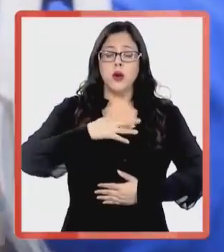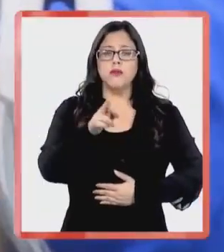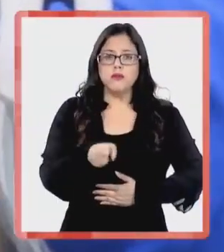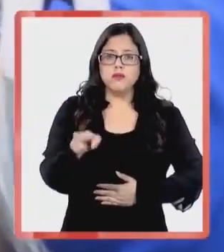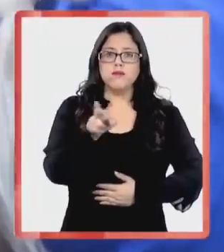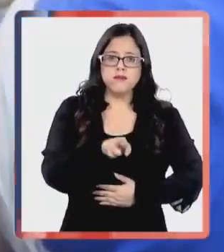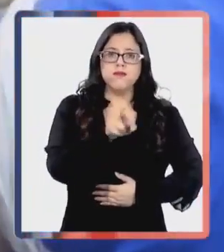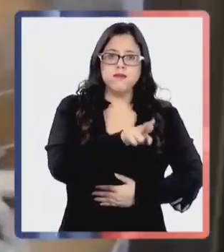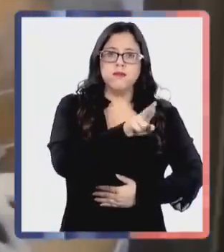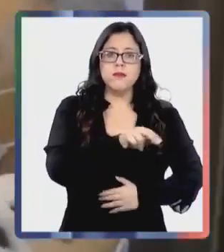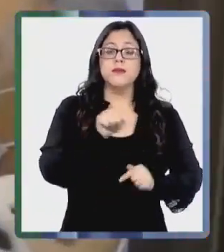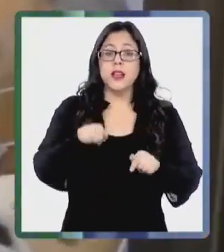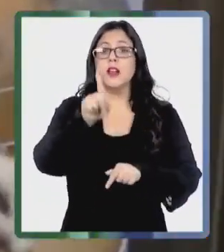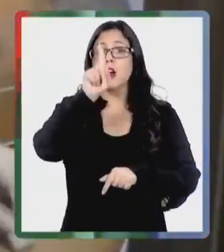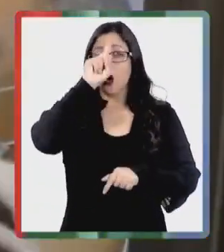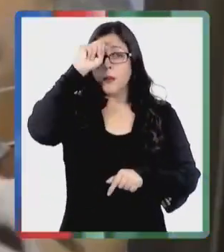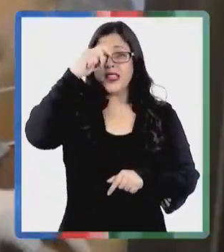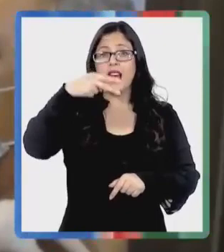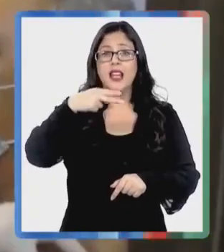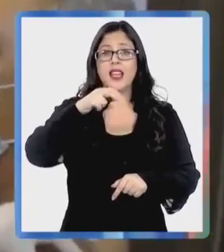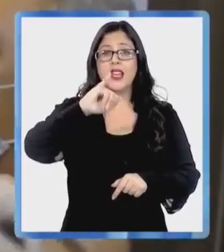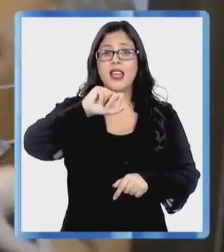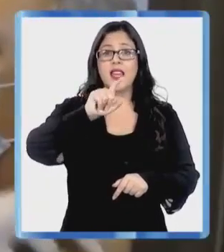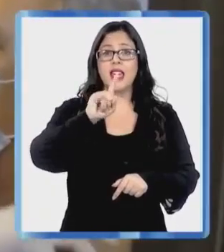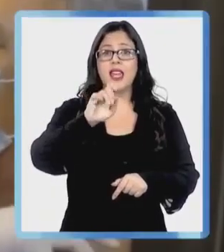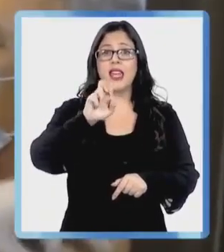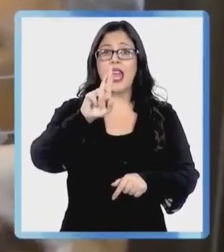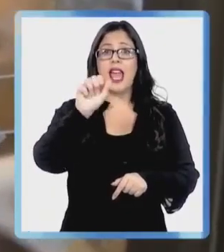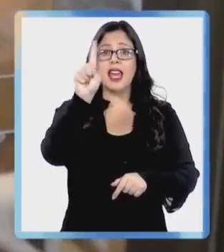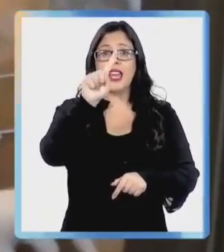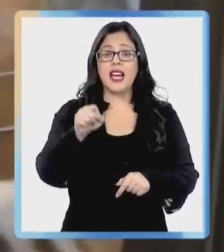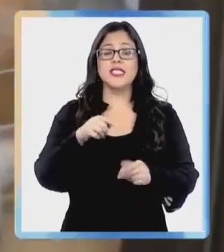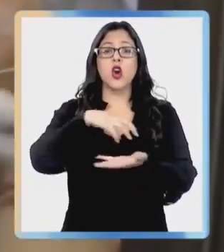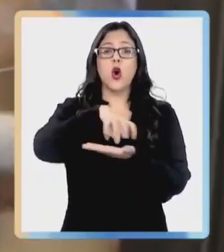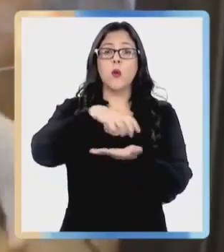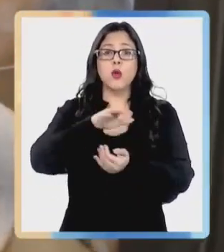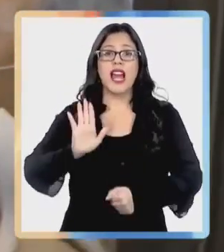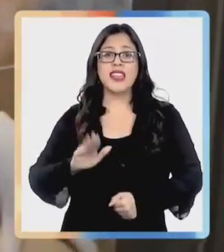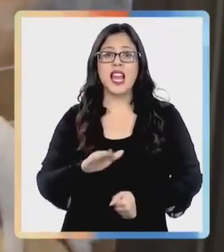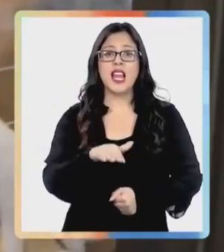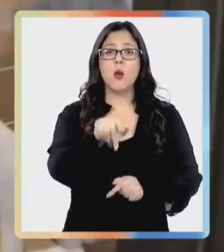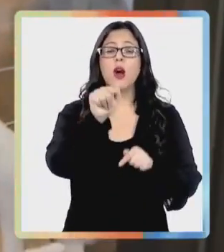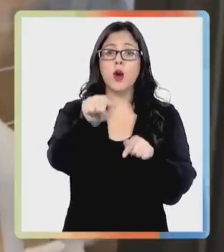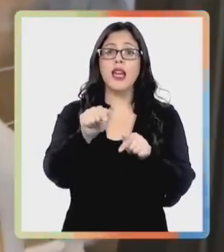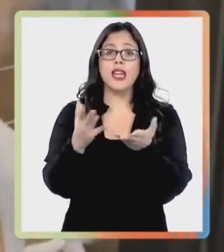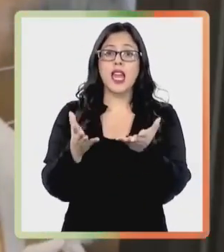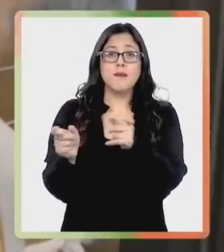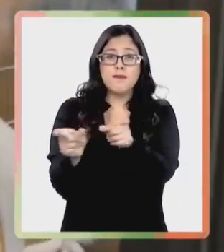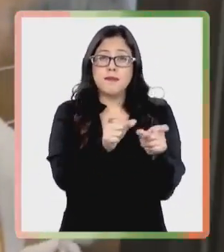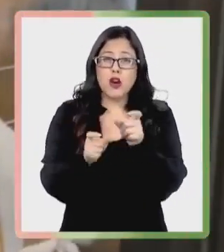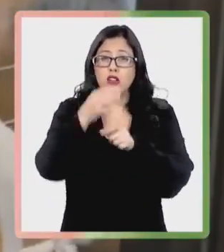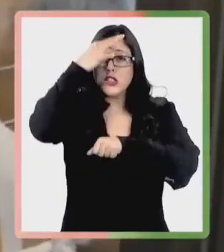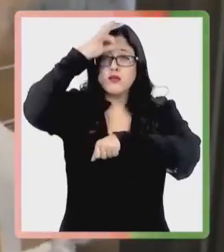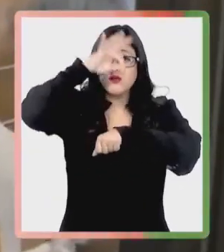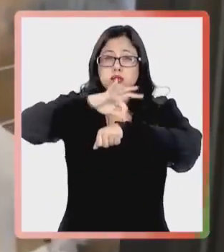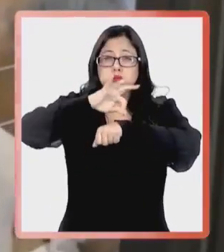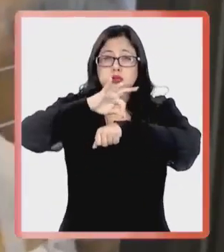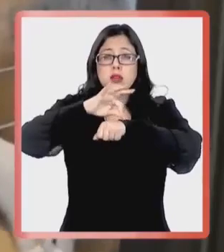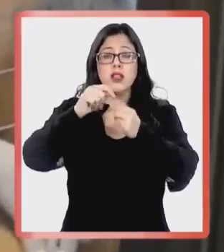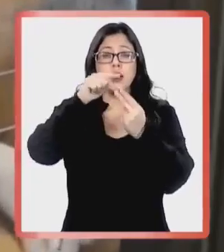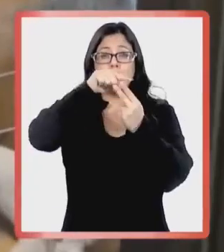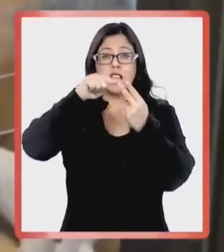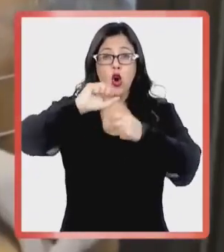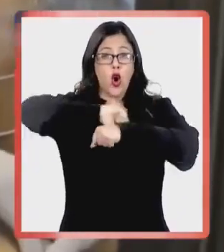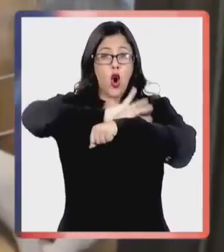una constante. Es el Hospital Higueras de la comuna de Talcahuano. Con el fin de controlar los picos del virus de la influenza y